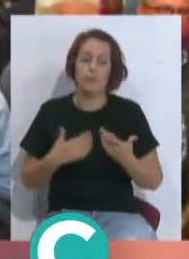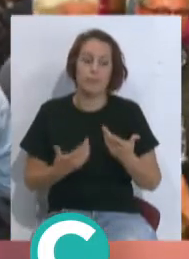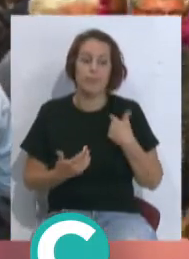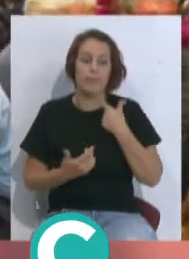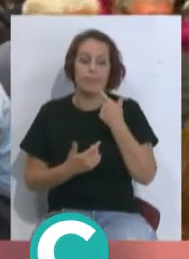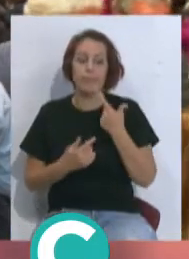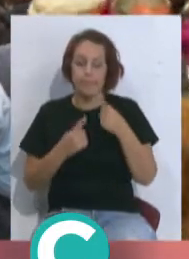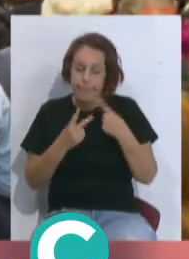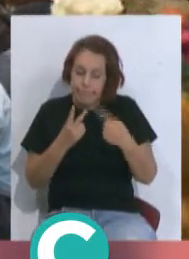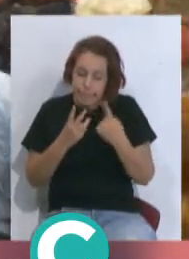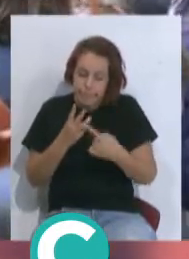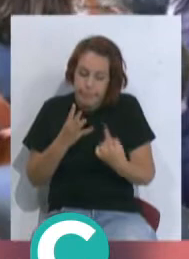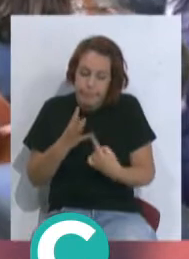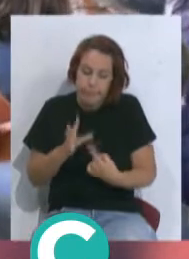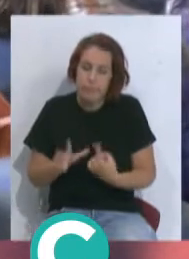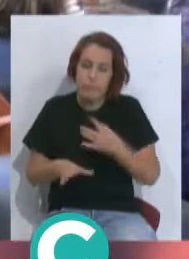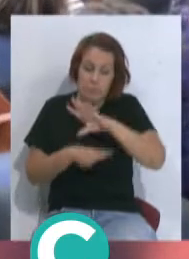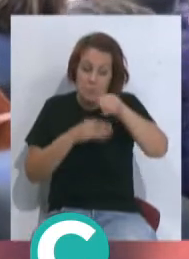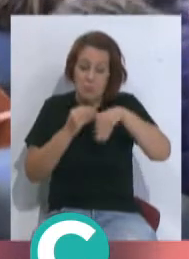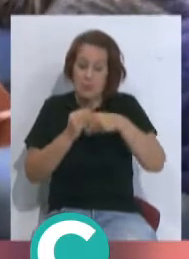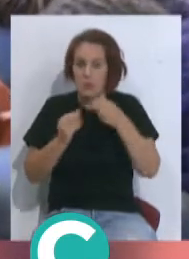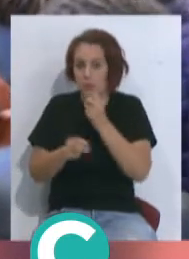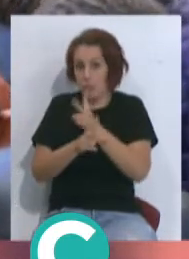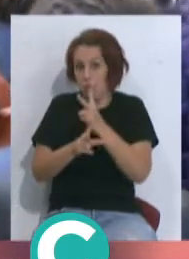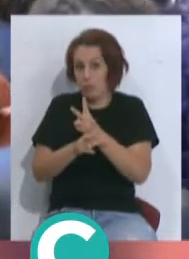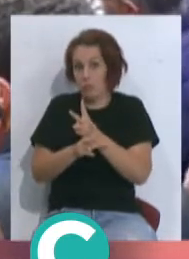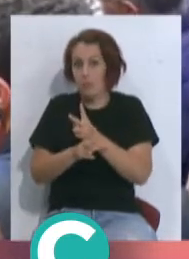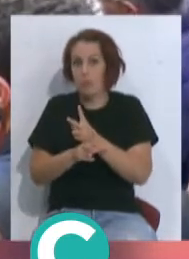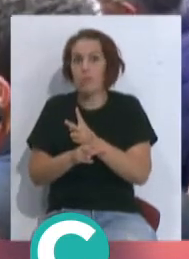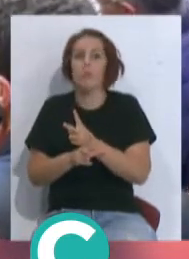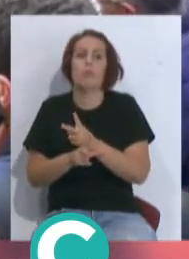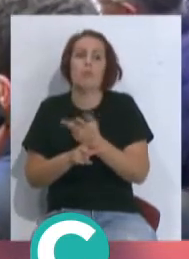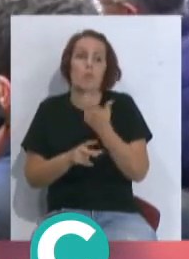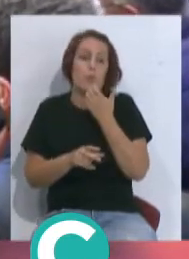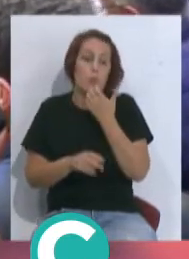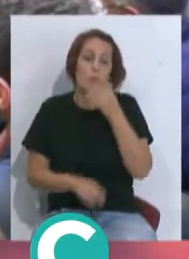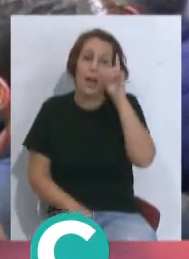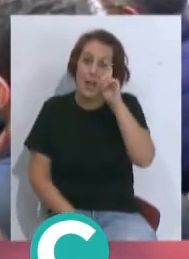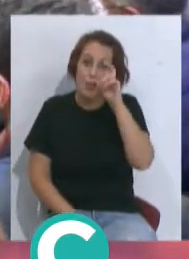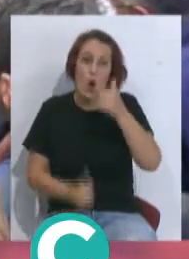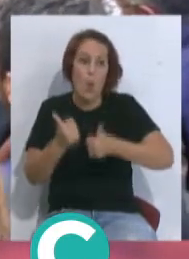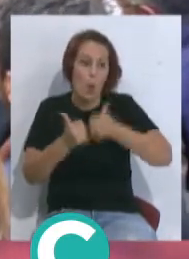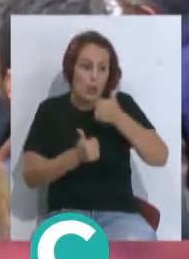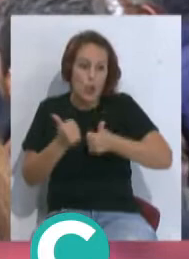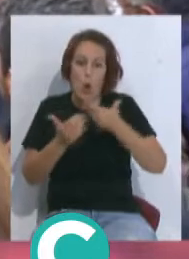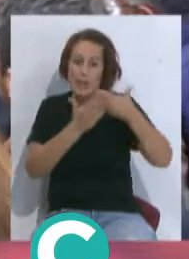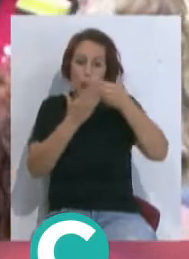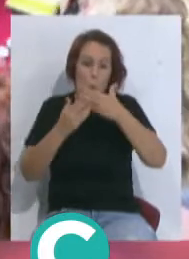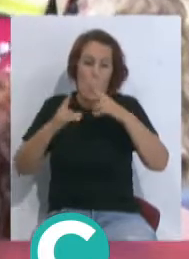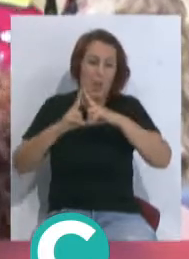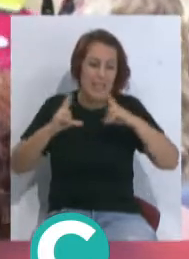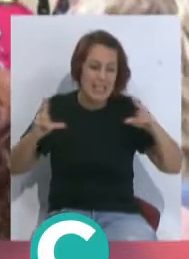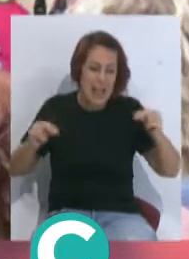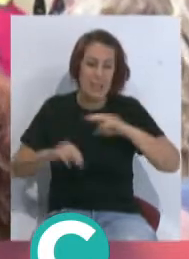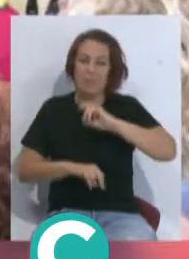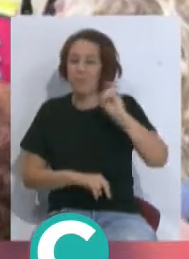son como un montón de detalles. Tú has dicho lo de los hosteleros, lo de maestros, oposiciones, claro, estudios, sí, universidad,